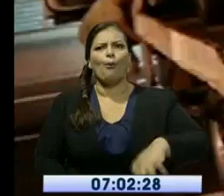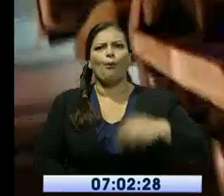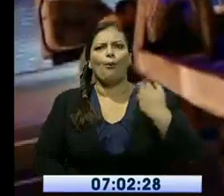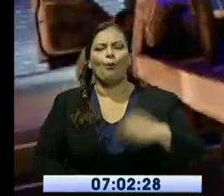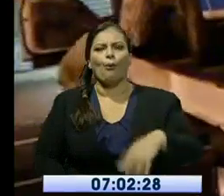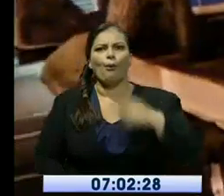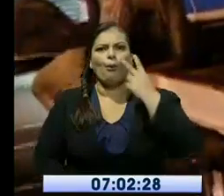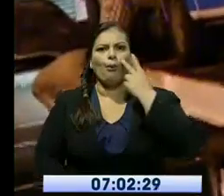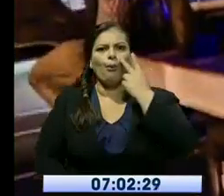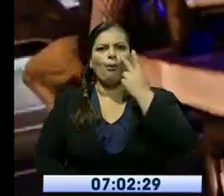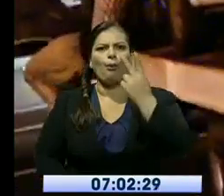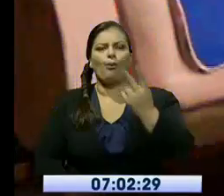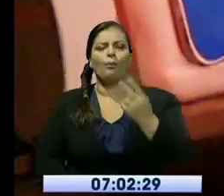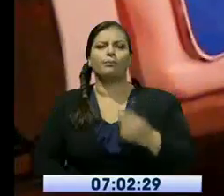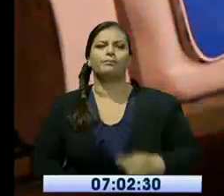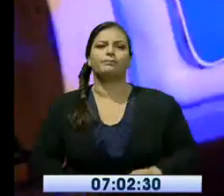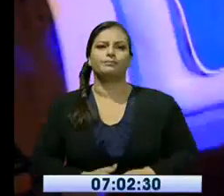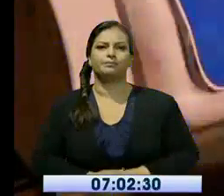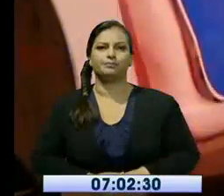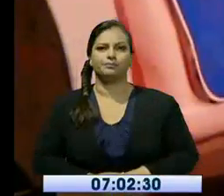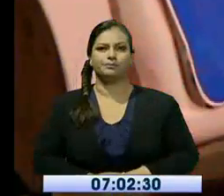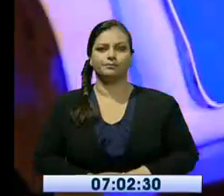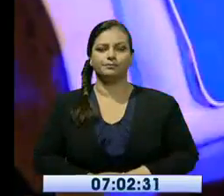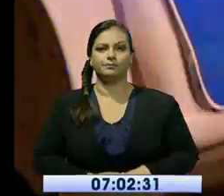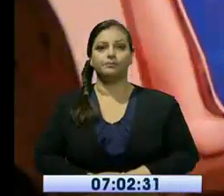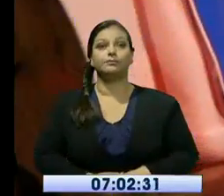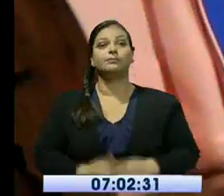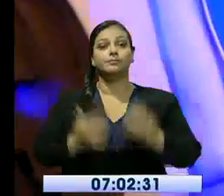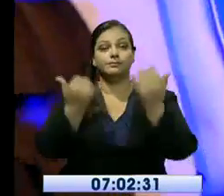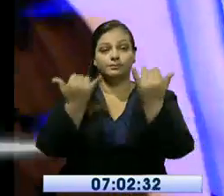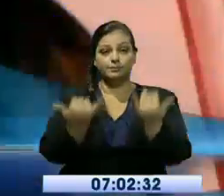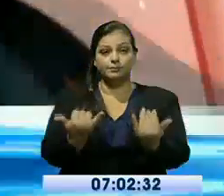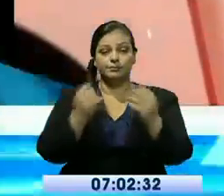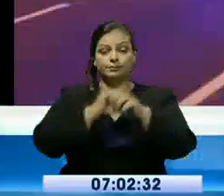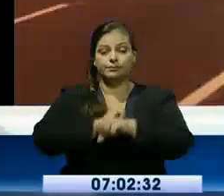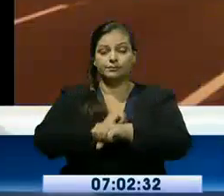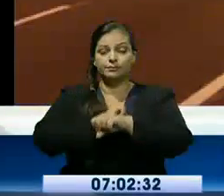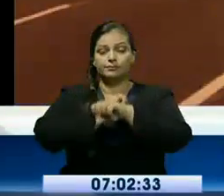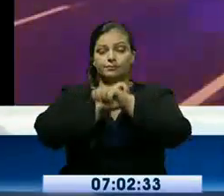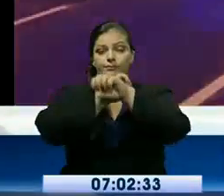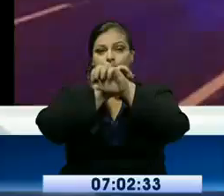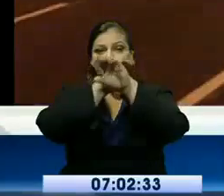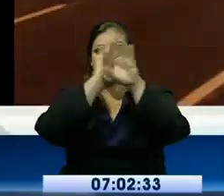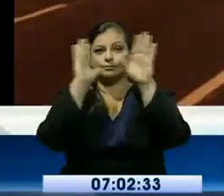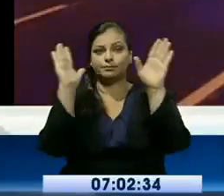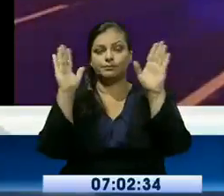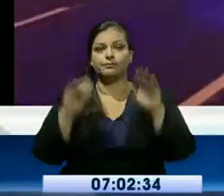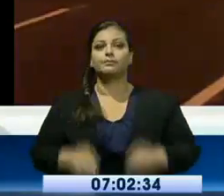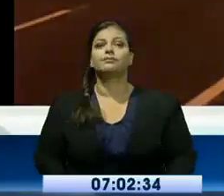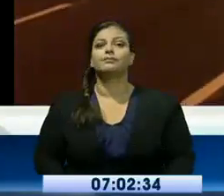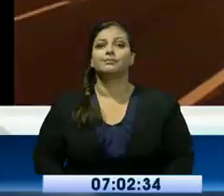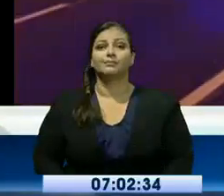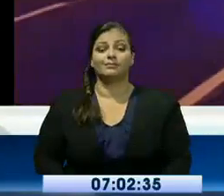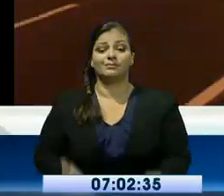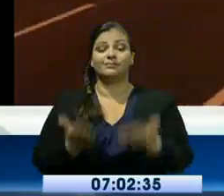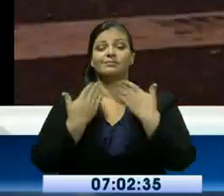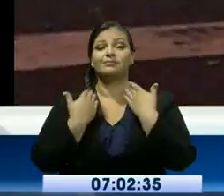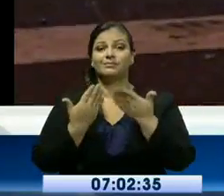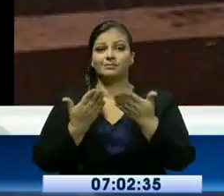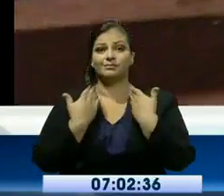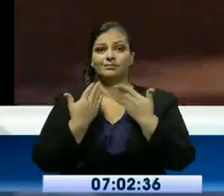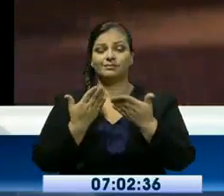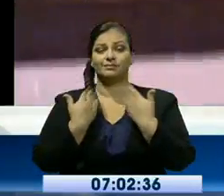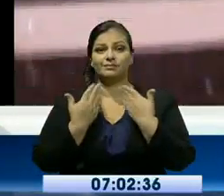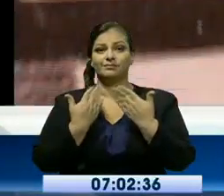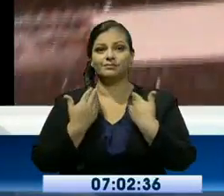la colisión vehicular se registró esta madrugada mientras un equipo de la autoridad de tránsito municipales